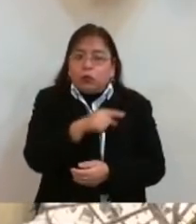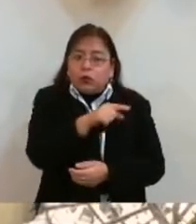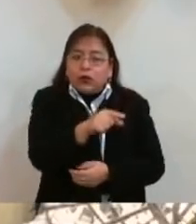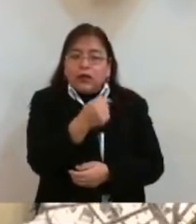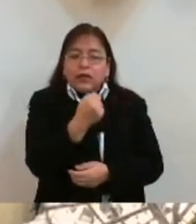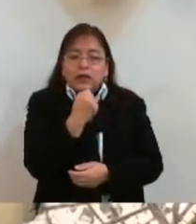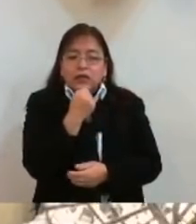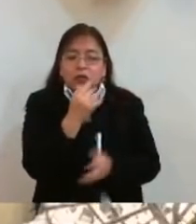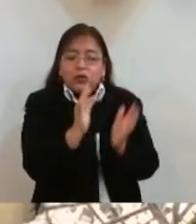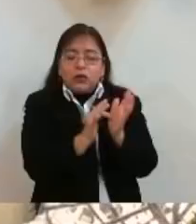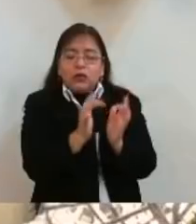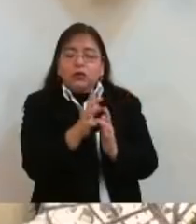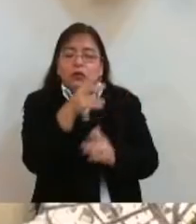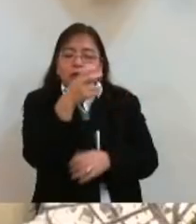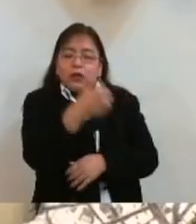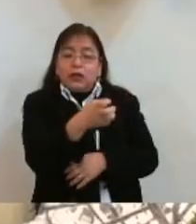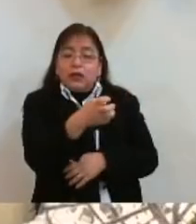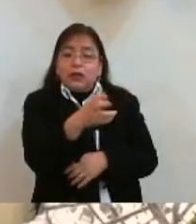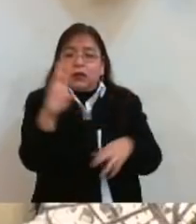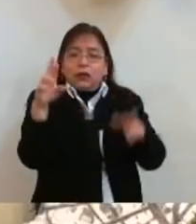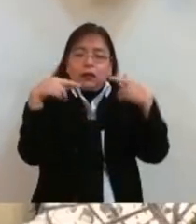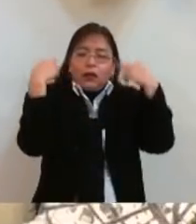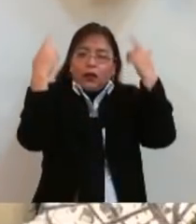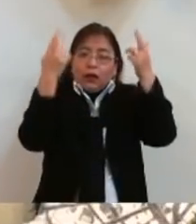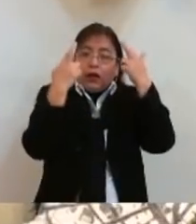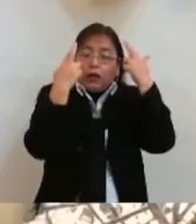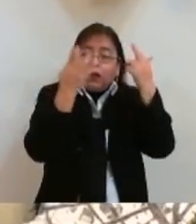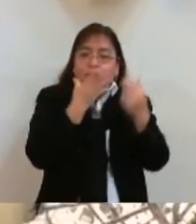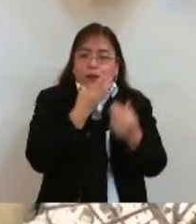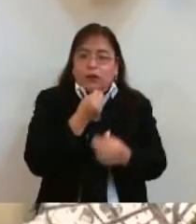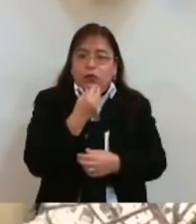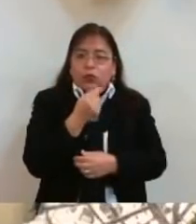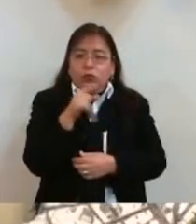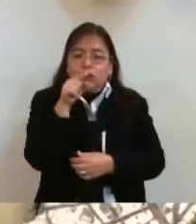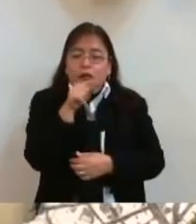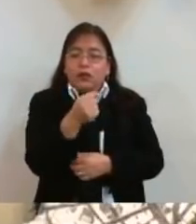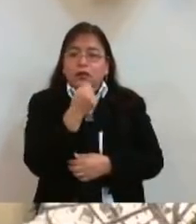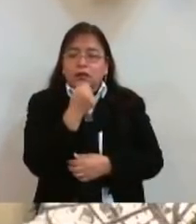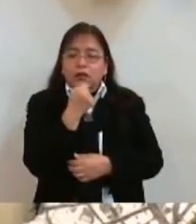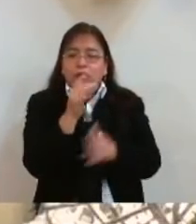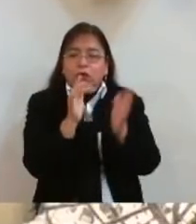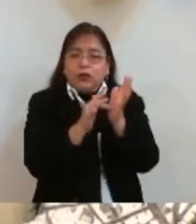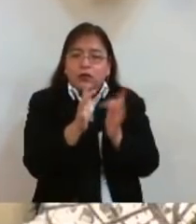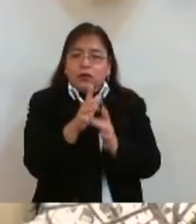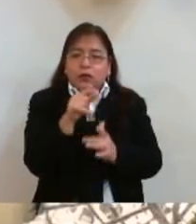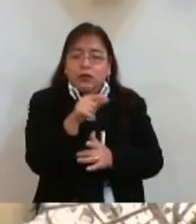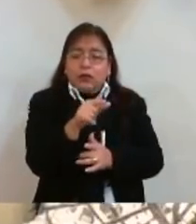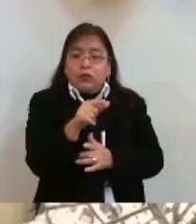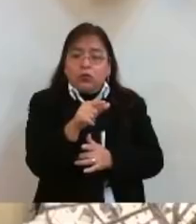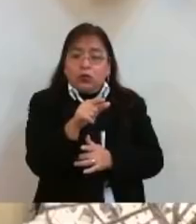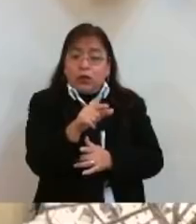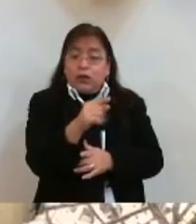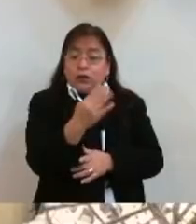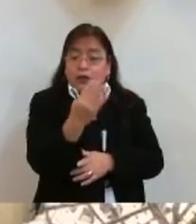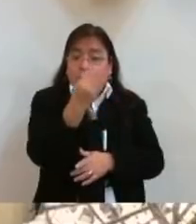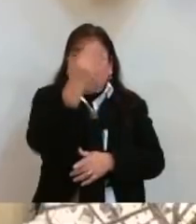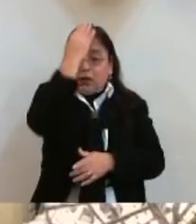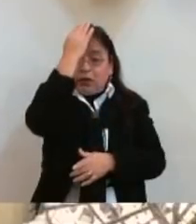niño es el rey de los judíos. Ese niño es el sumo